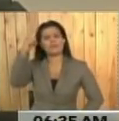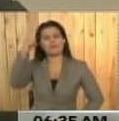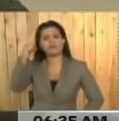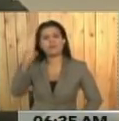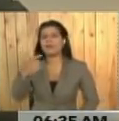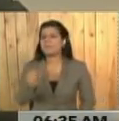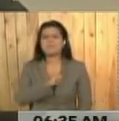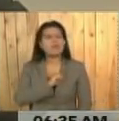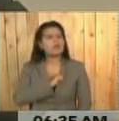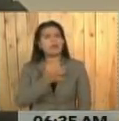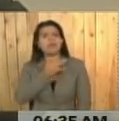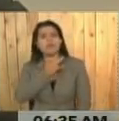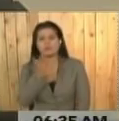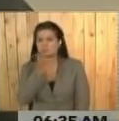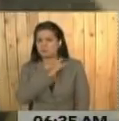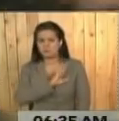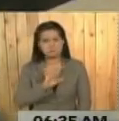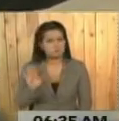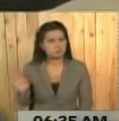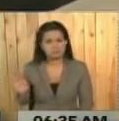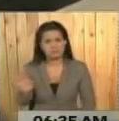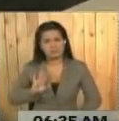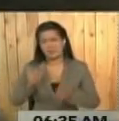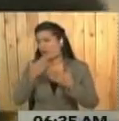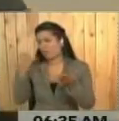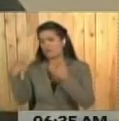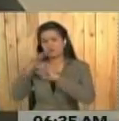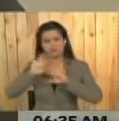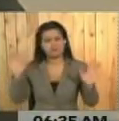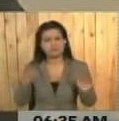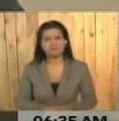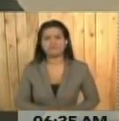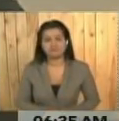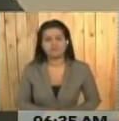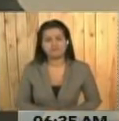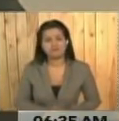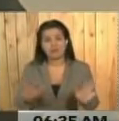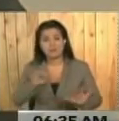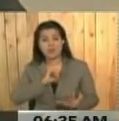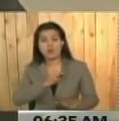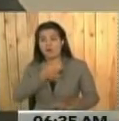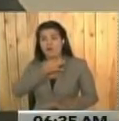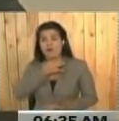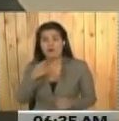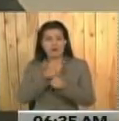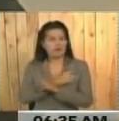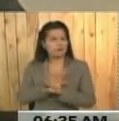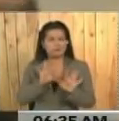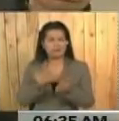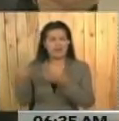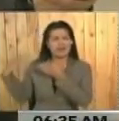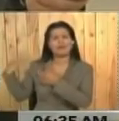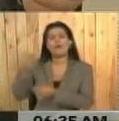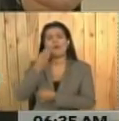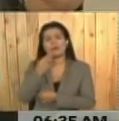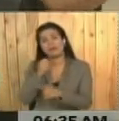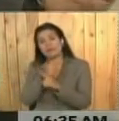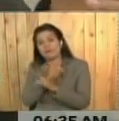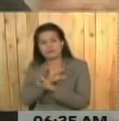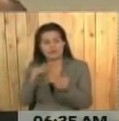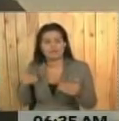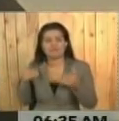nosotros ya esa Barrera la la trascendemos ya hace tiempo la trascendemos desde que éramos muy muchachos inclusive